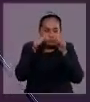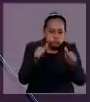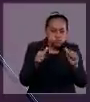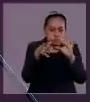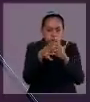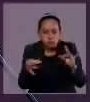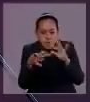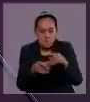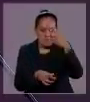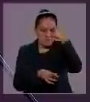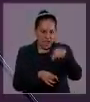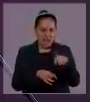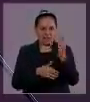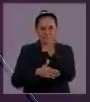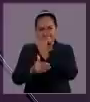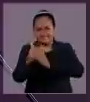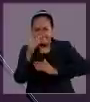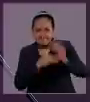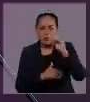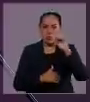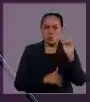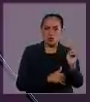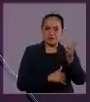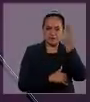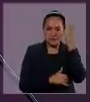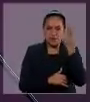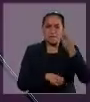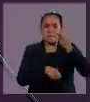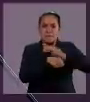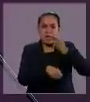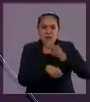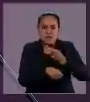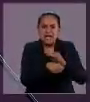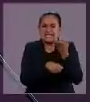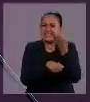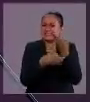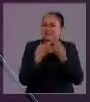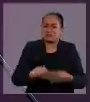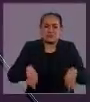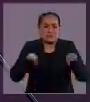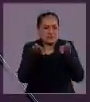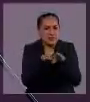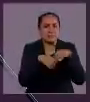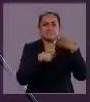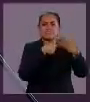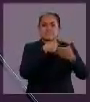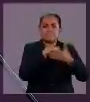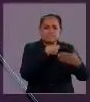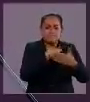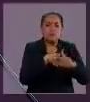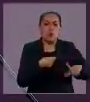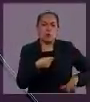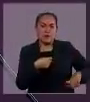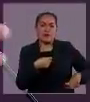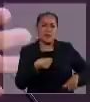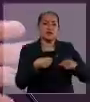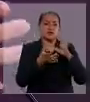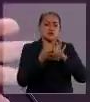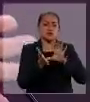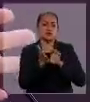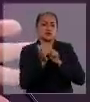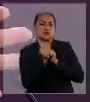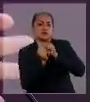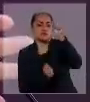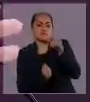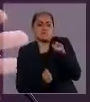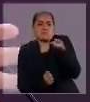en la superior y en la preparatoria. Y la siguiente administración está obligada constitucionalmente a terminar ese grado. Ya hoy tenemos